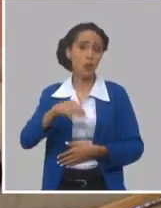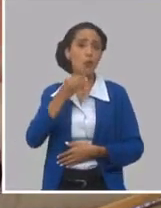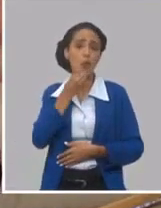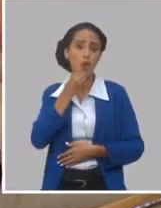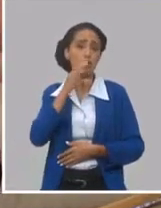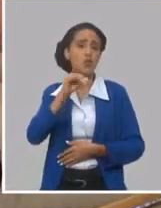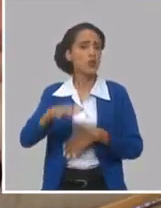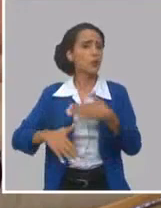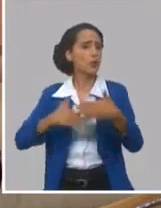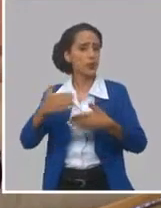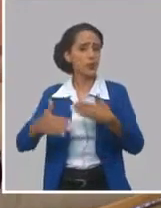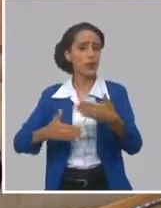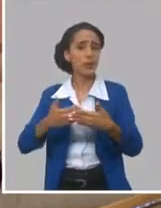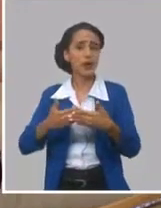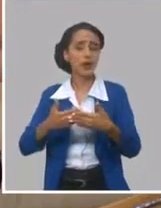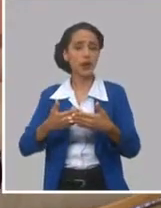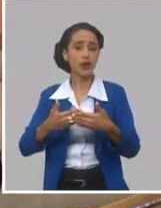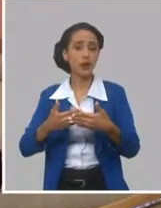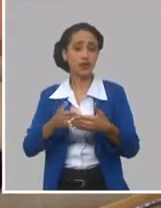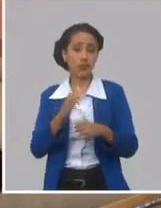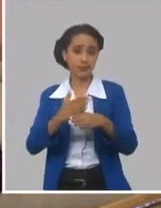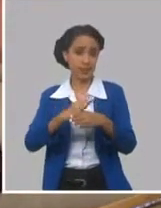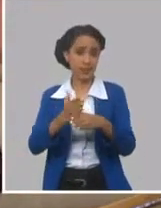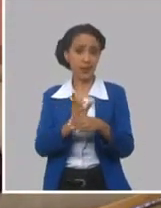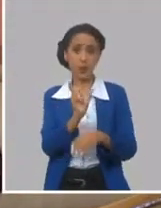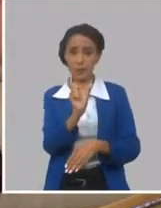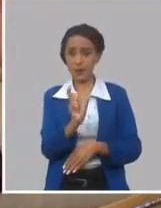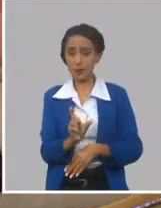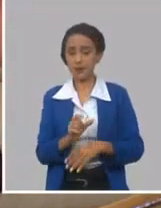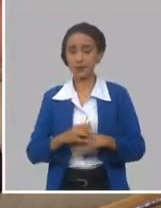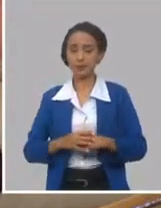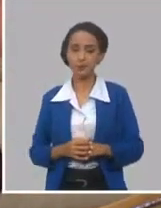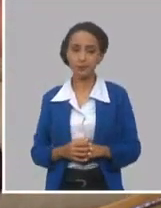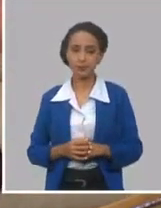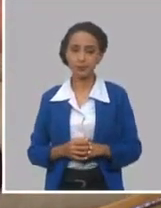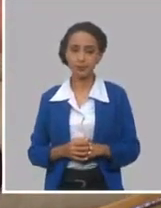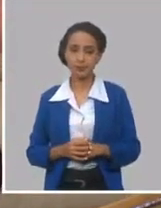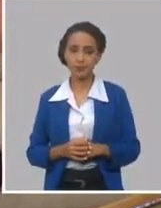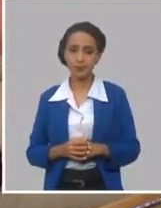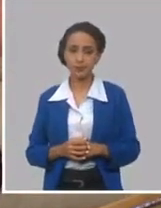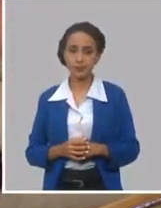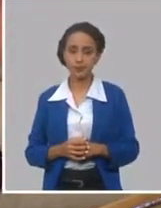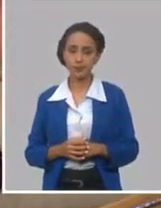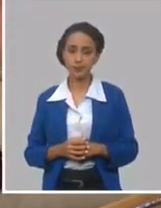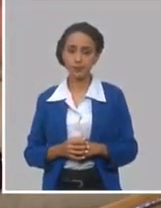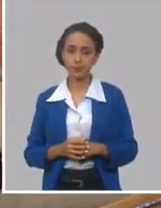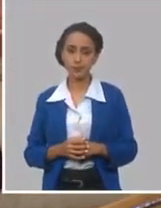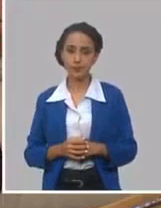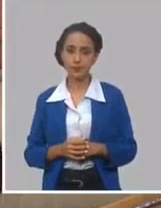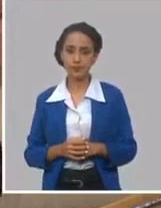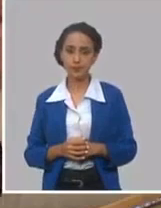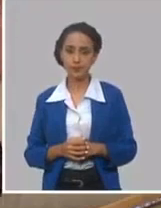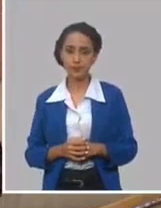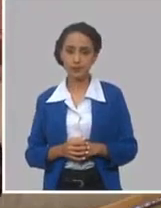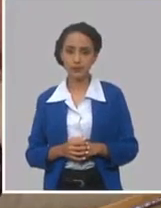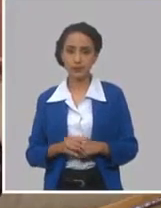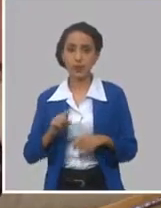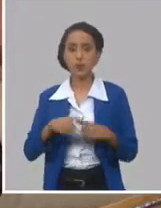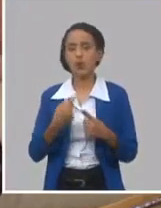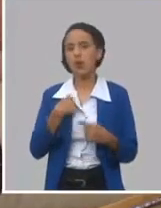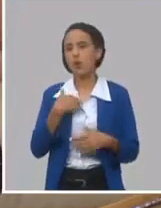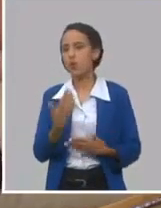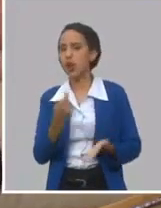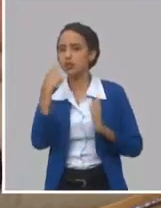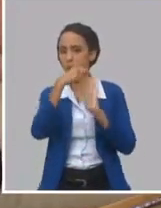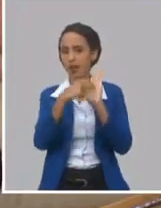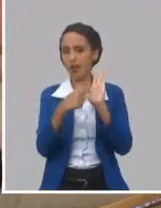consenso. ¿Por qué hay una crisis de consenso? Porque los consensos son acuerdos de cuáles son las jerarquías de valores que prestigian